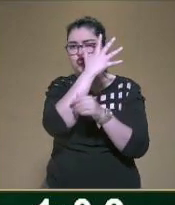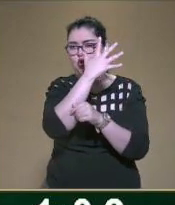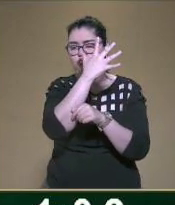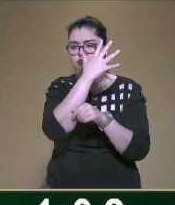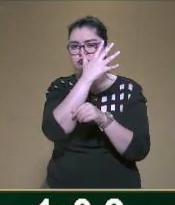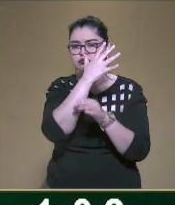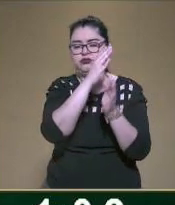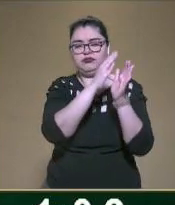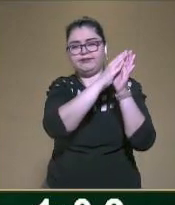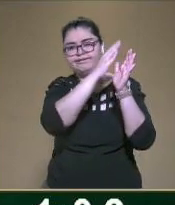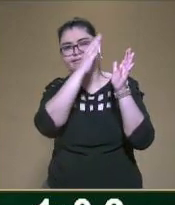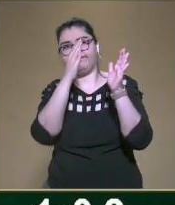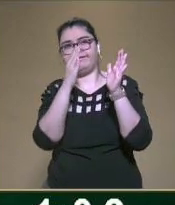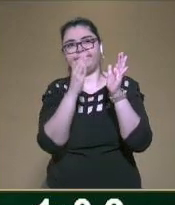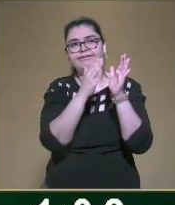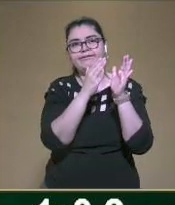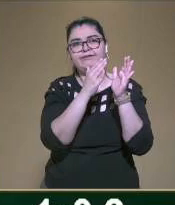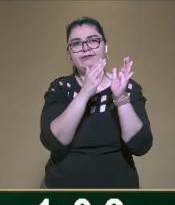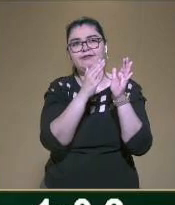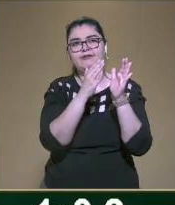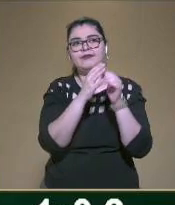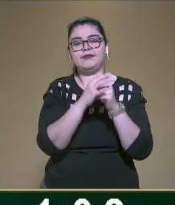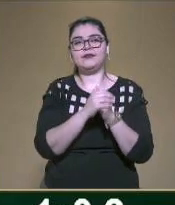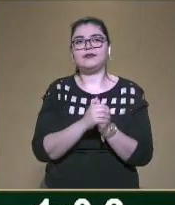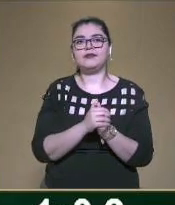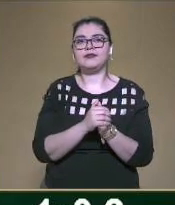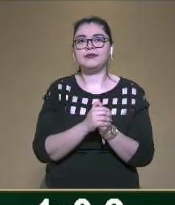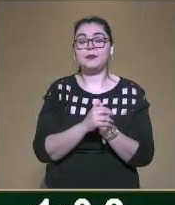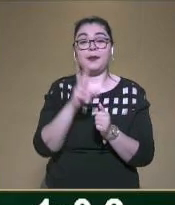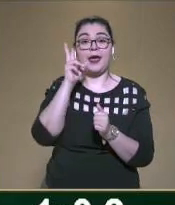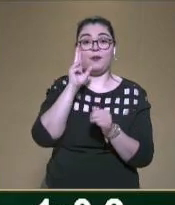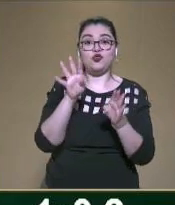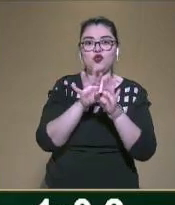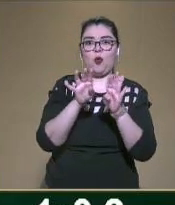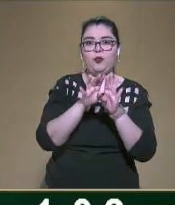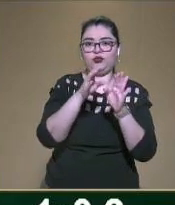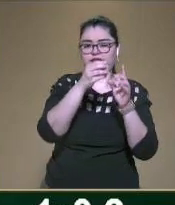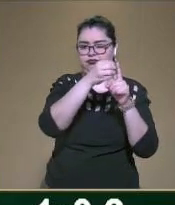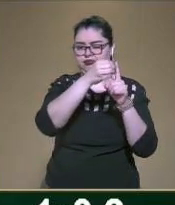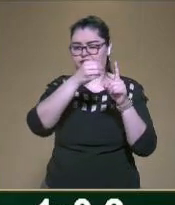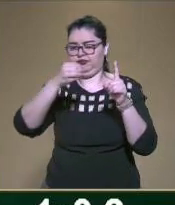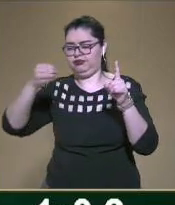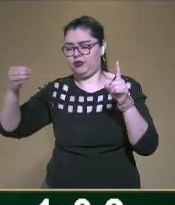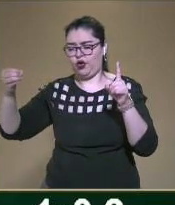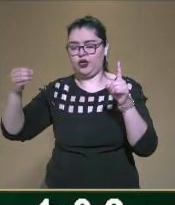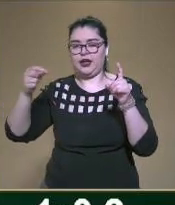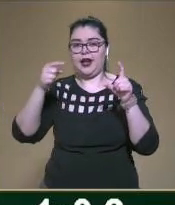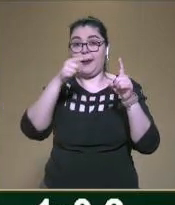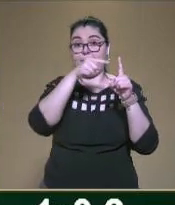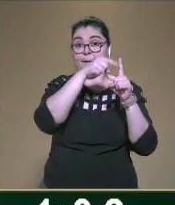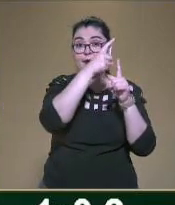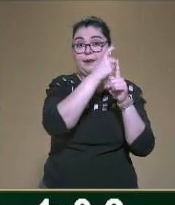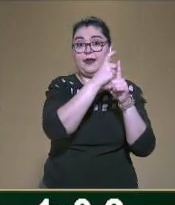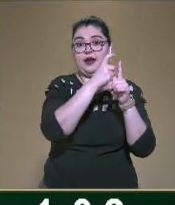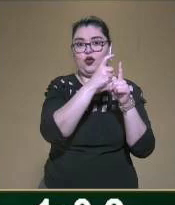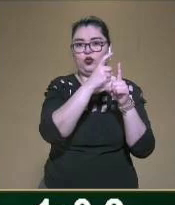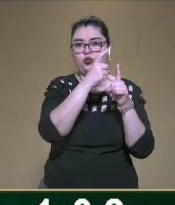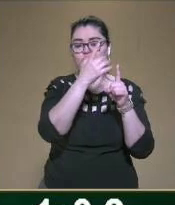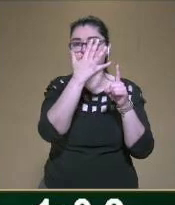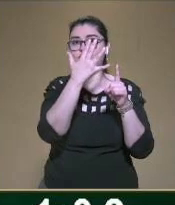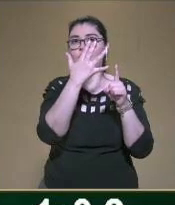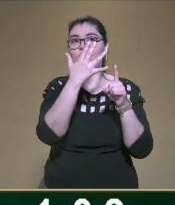vamos en orden, según cómo están acomodados o cómo giran en su órbita. ¿Qué planeta es el